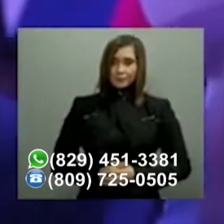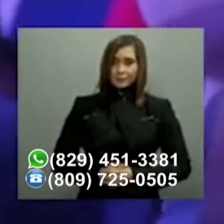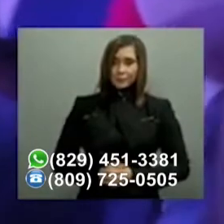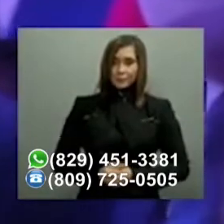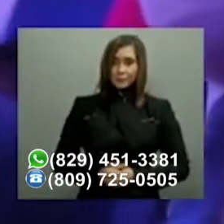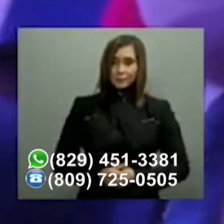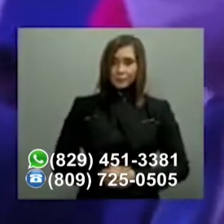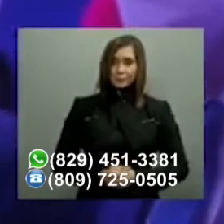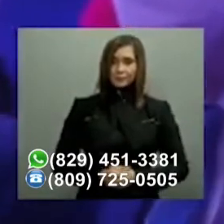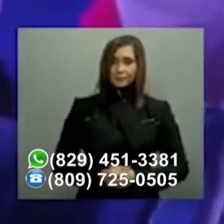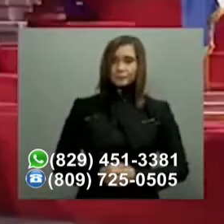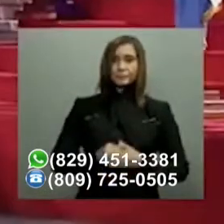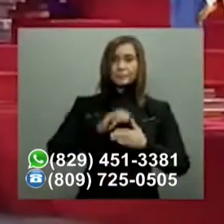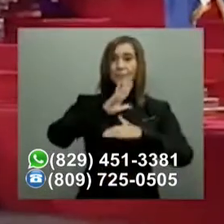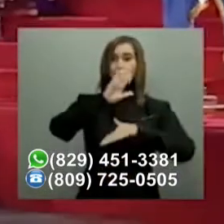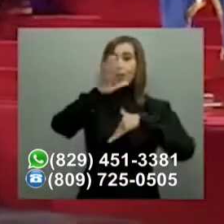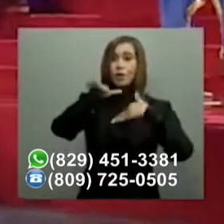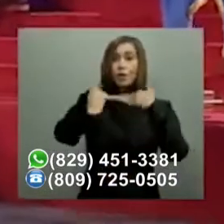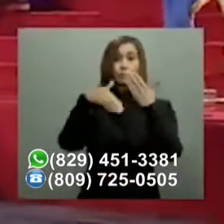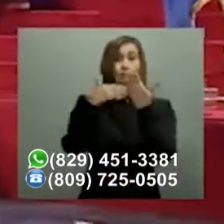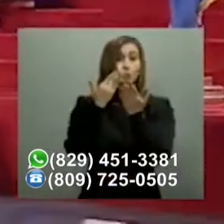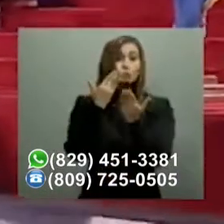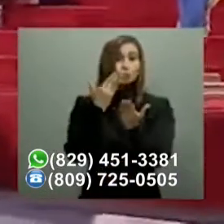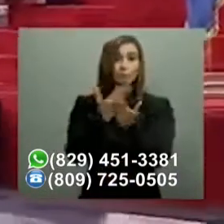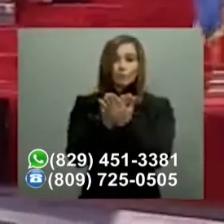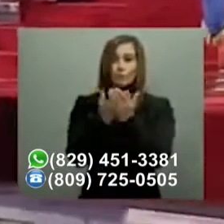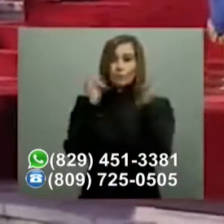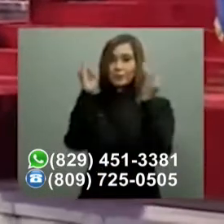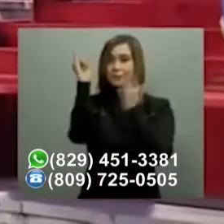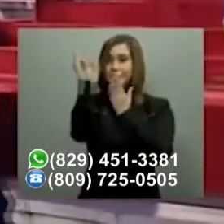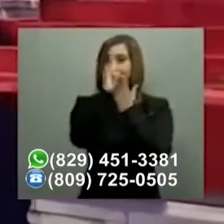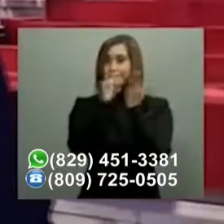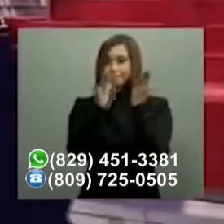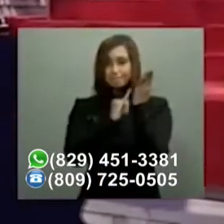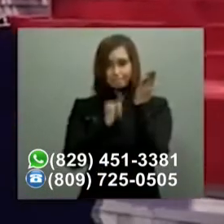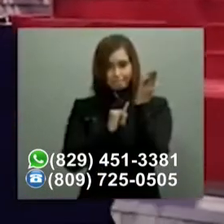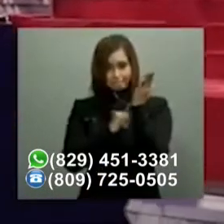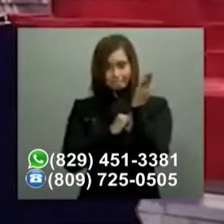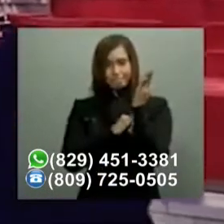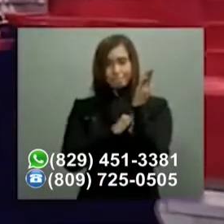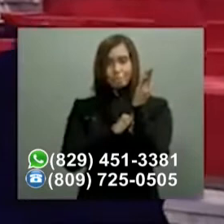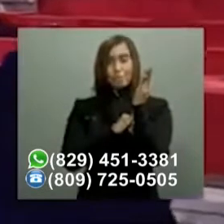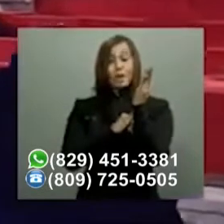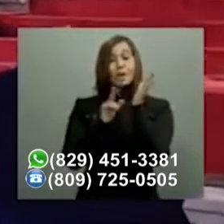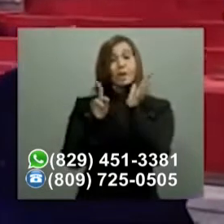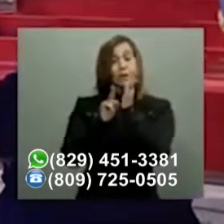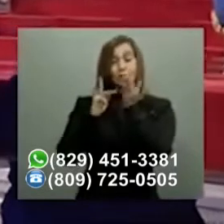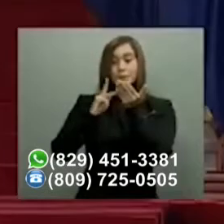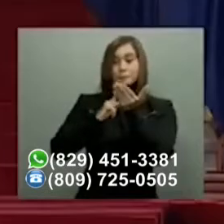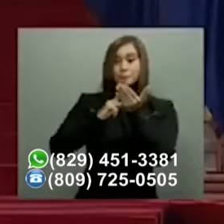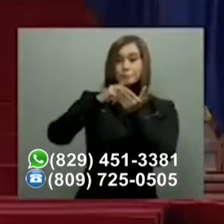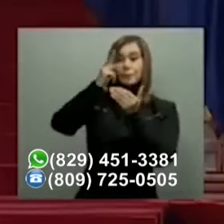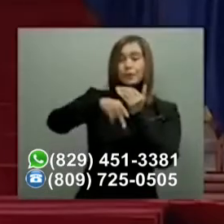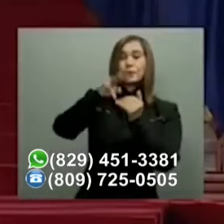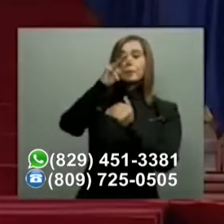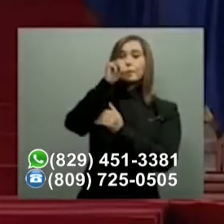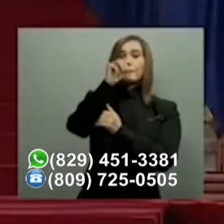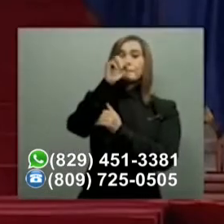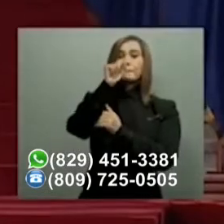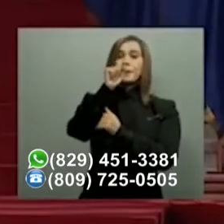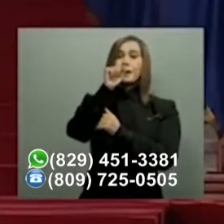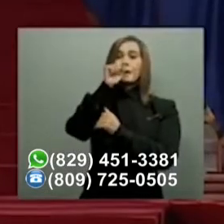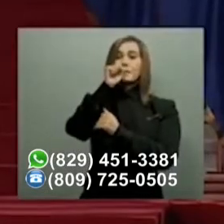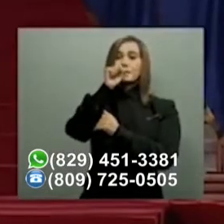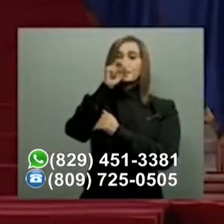el acontecimiento el presidente de la república como ustedes ven se dirige al país y anoche hubo